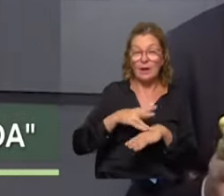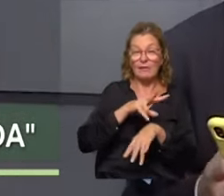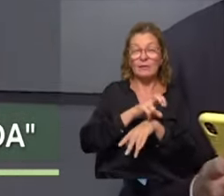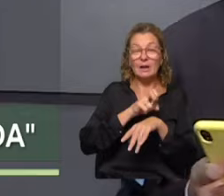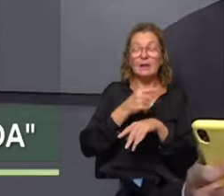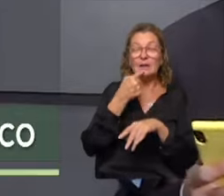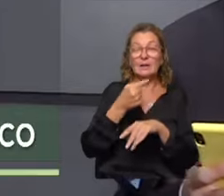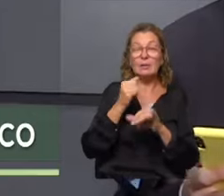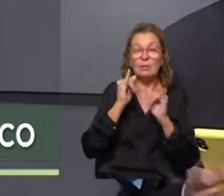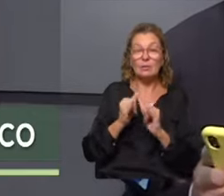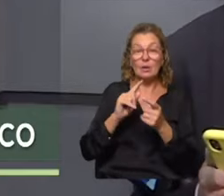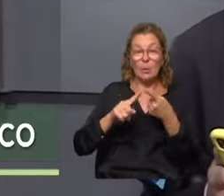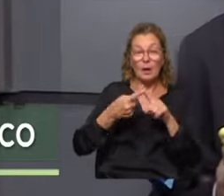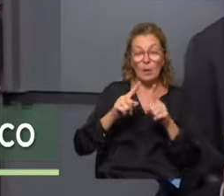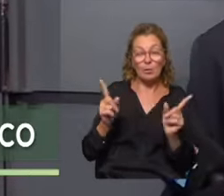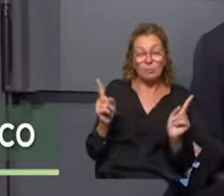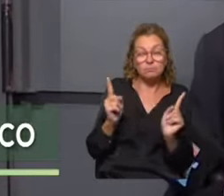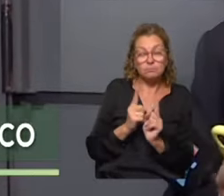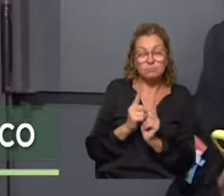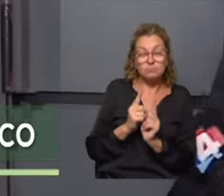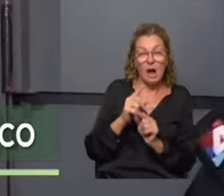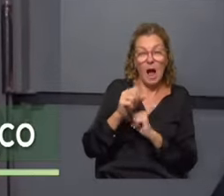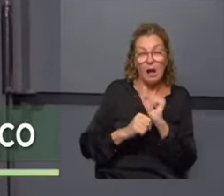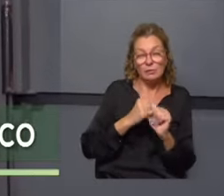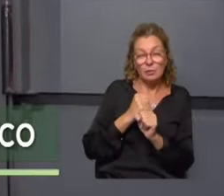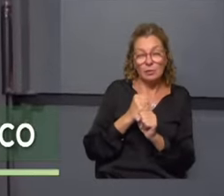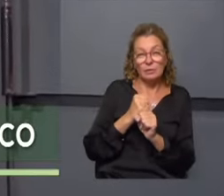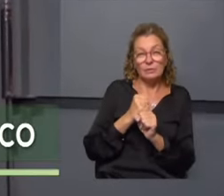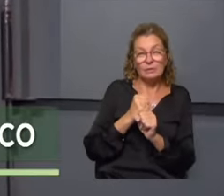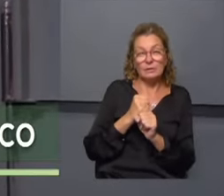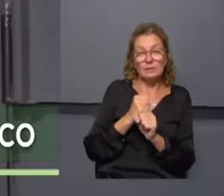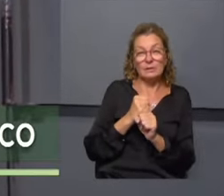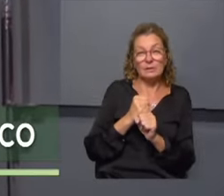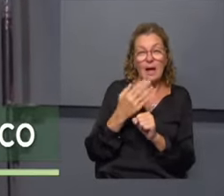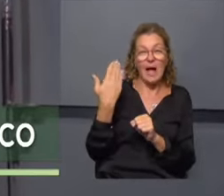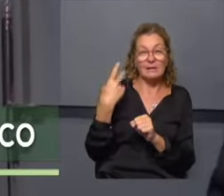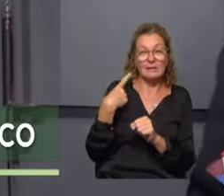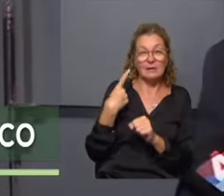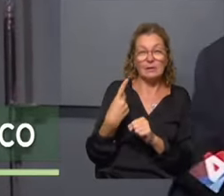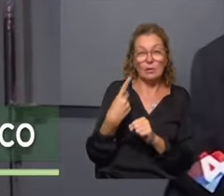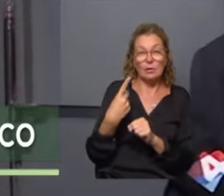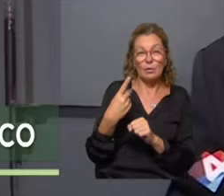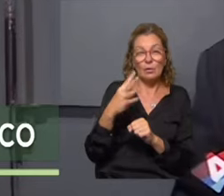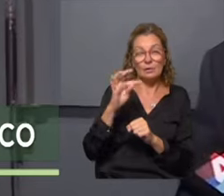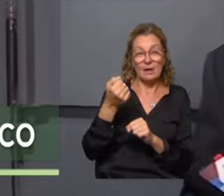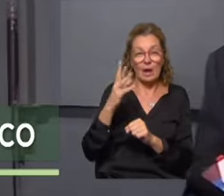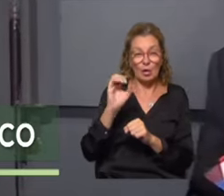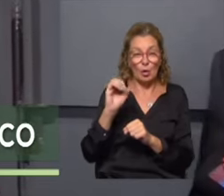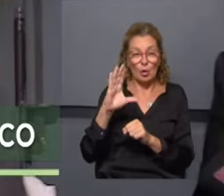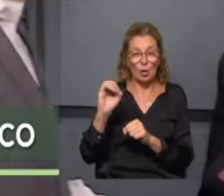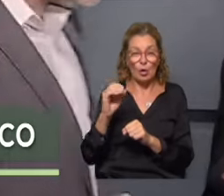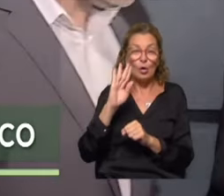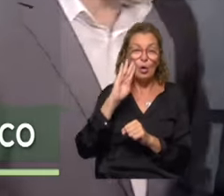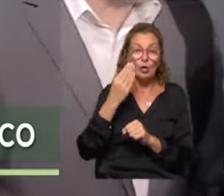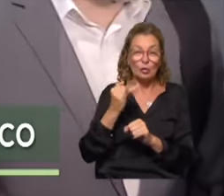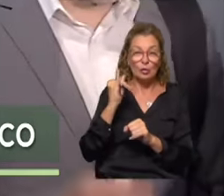se confirmó entonces el acuerdo abreviado por parte del exdirector de CONCAR, Carlos Taroco,